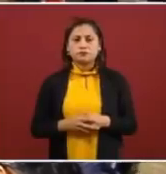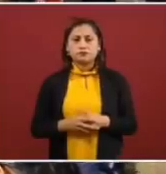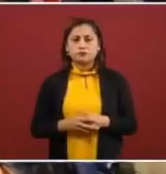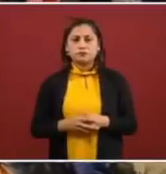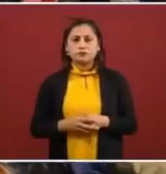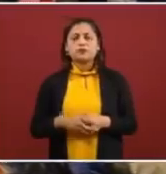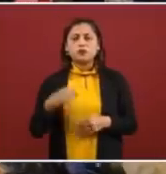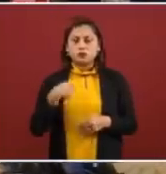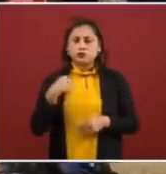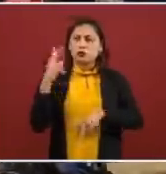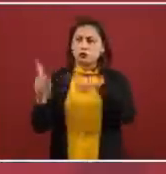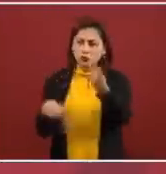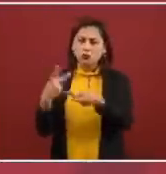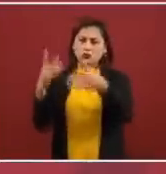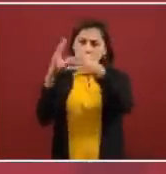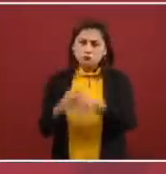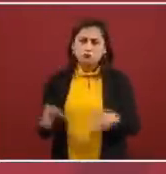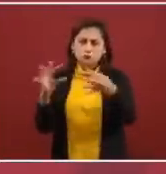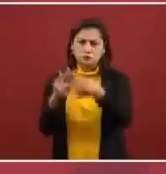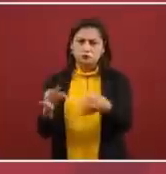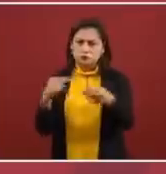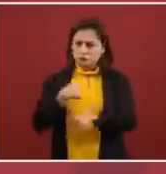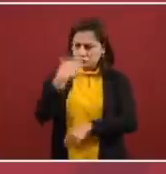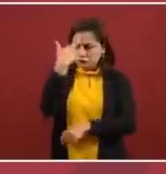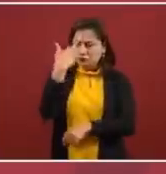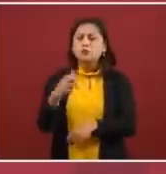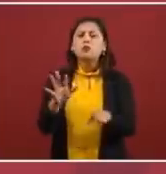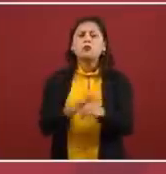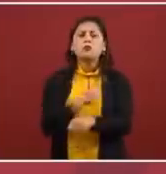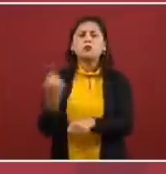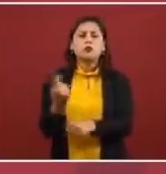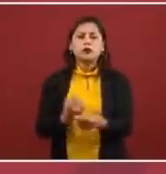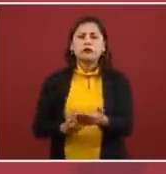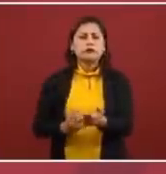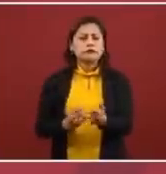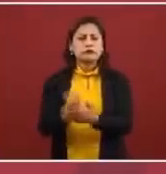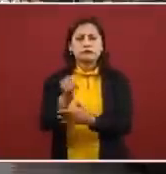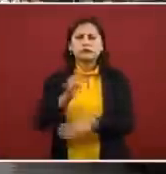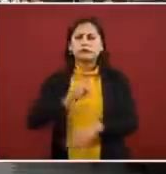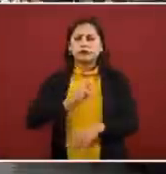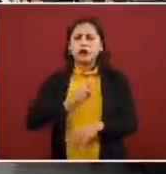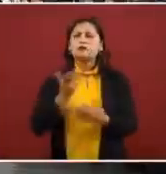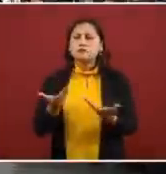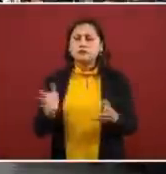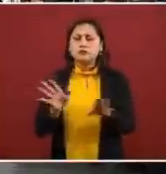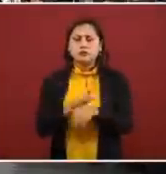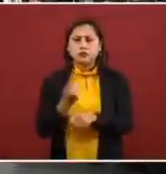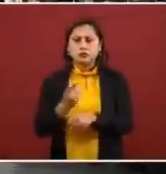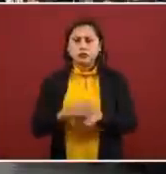a conocer para exponer mis razones del por qué no a la violencia